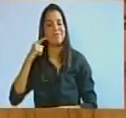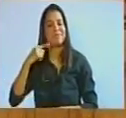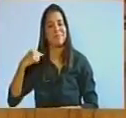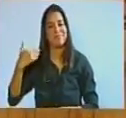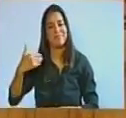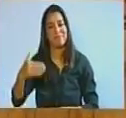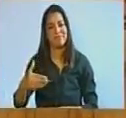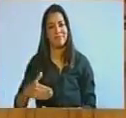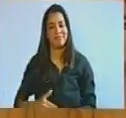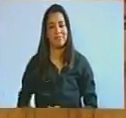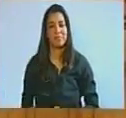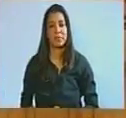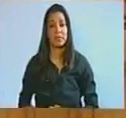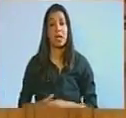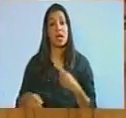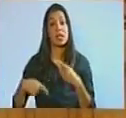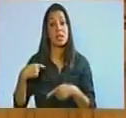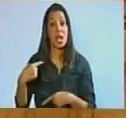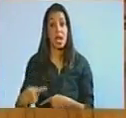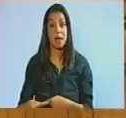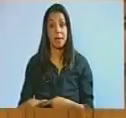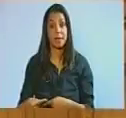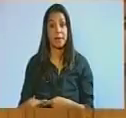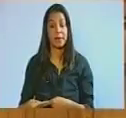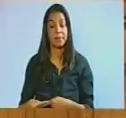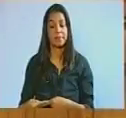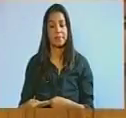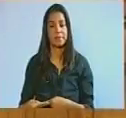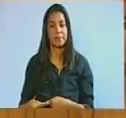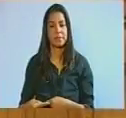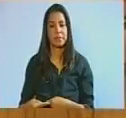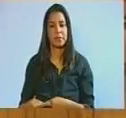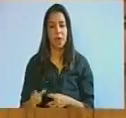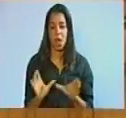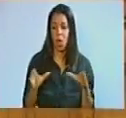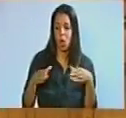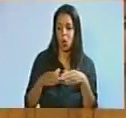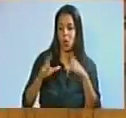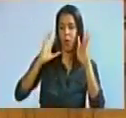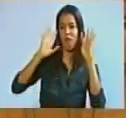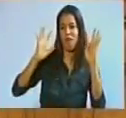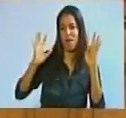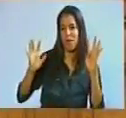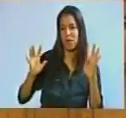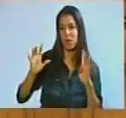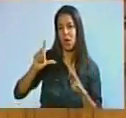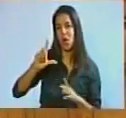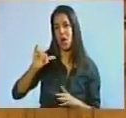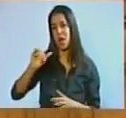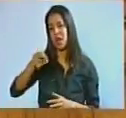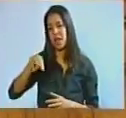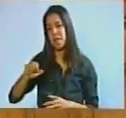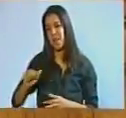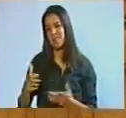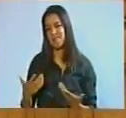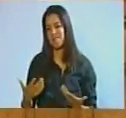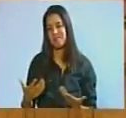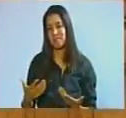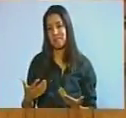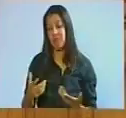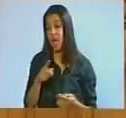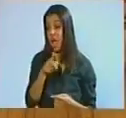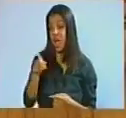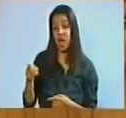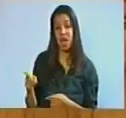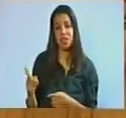Luego aparece el famoso Grupo de Lima, que no es otra cosa que todos los que se han ido sumando a la